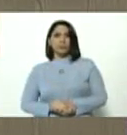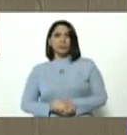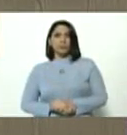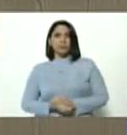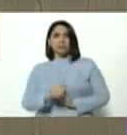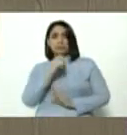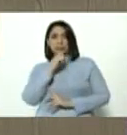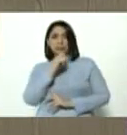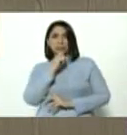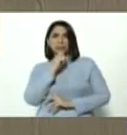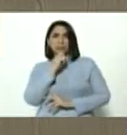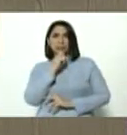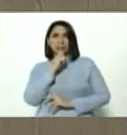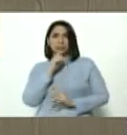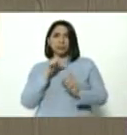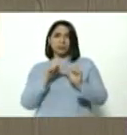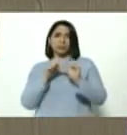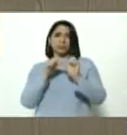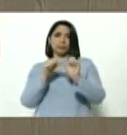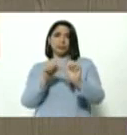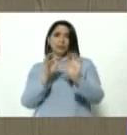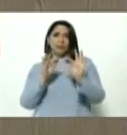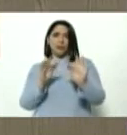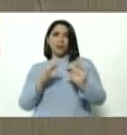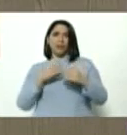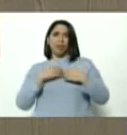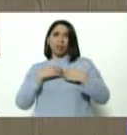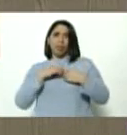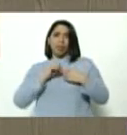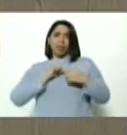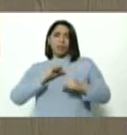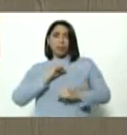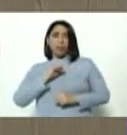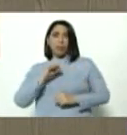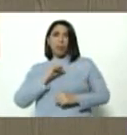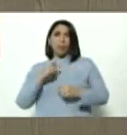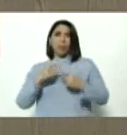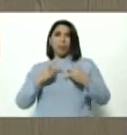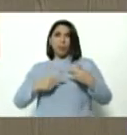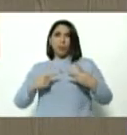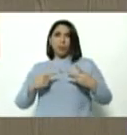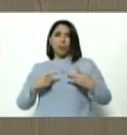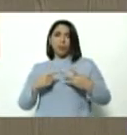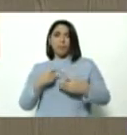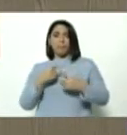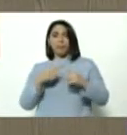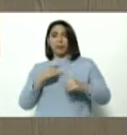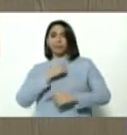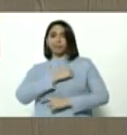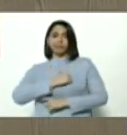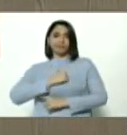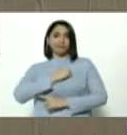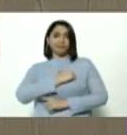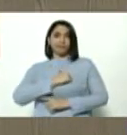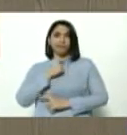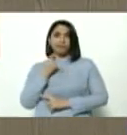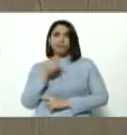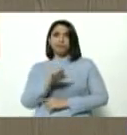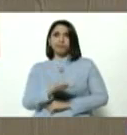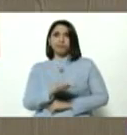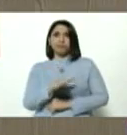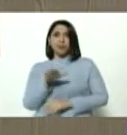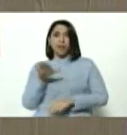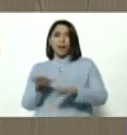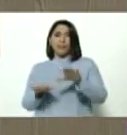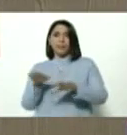para mantener de manera adecuada el ritmo cardíaco, falla de multiórganos y lamentablemente falleció a pesar